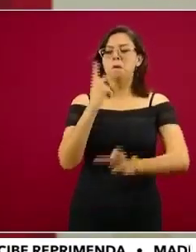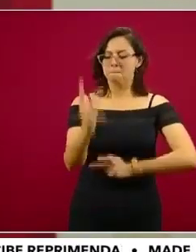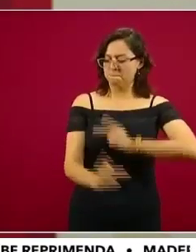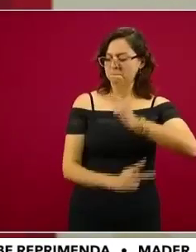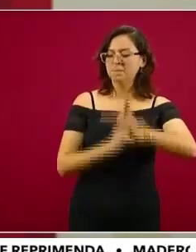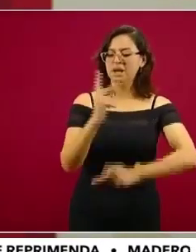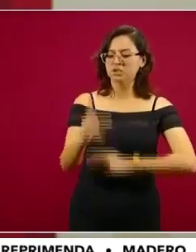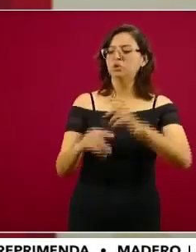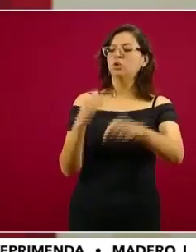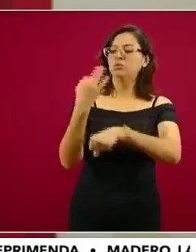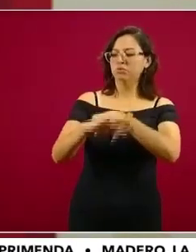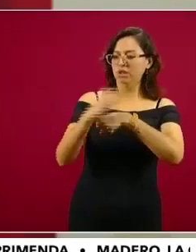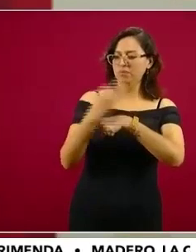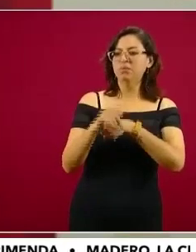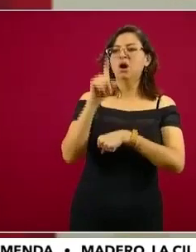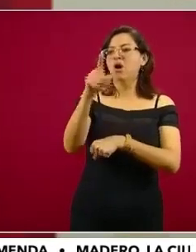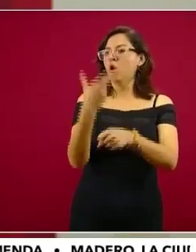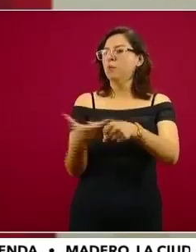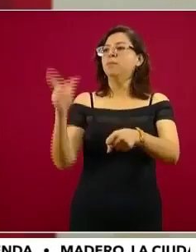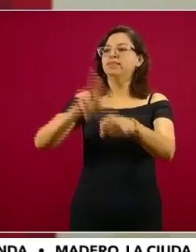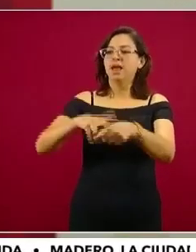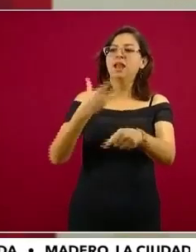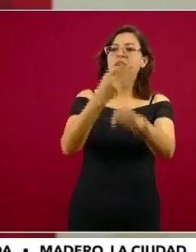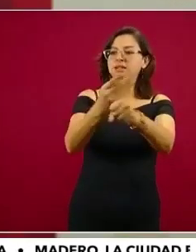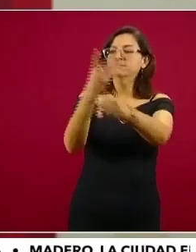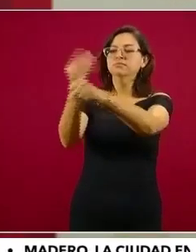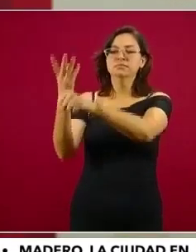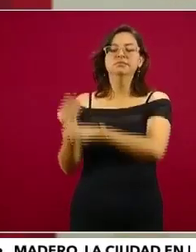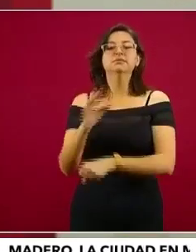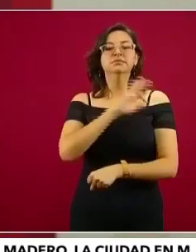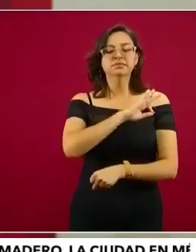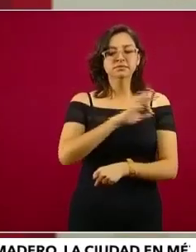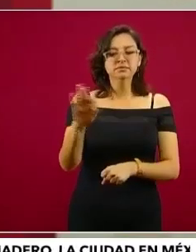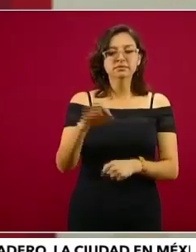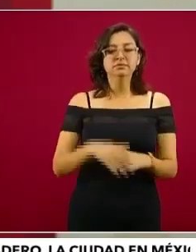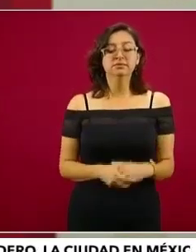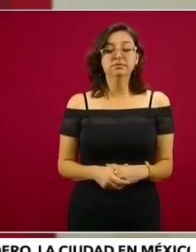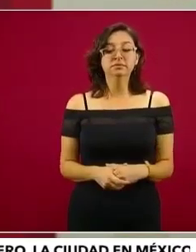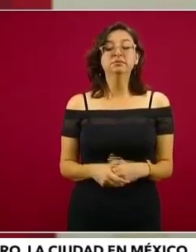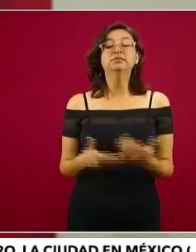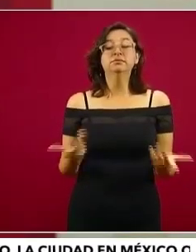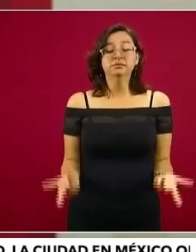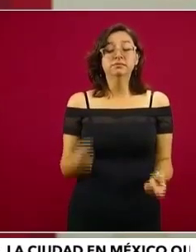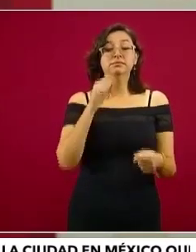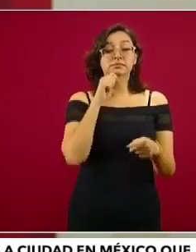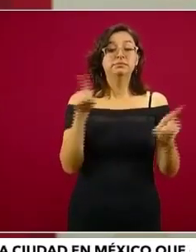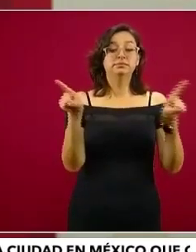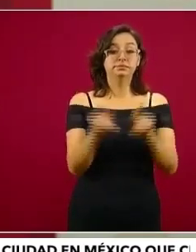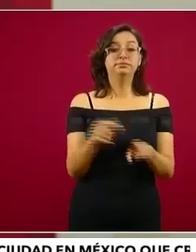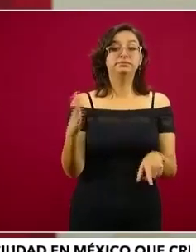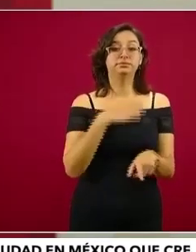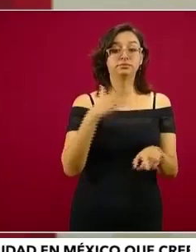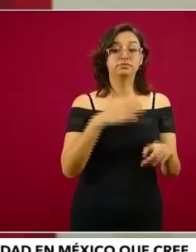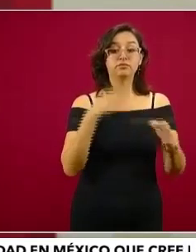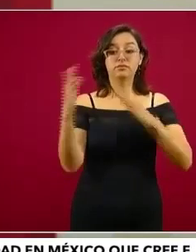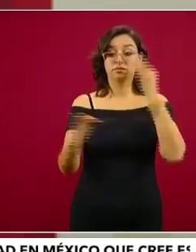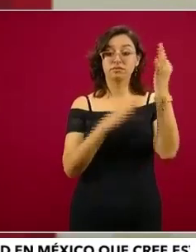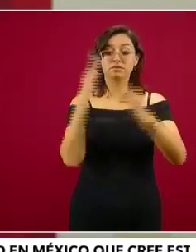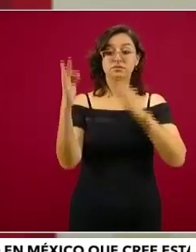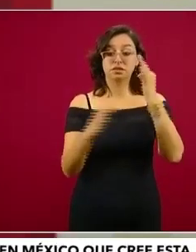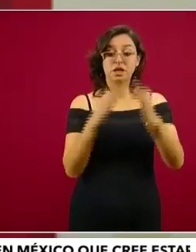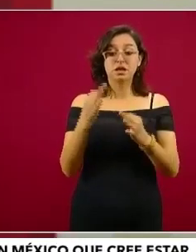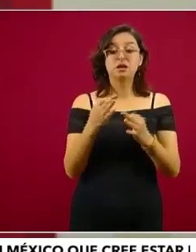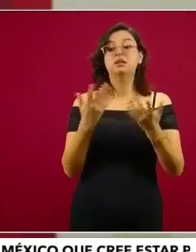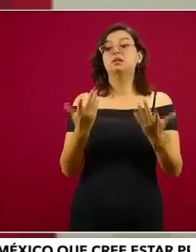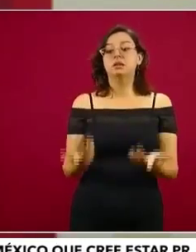ventiladores para que se haga la reorganización. También esto, la buena noticia de que la epidemia se presenta en parches